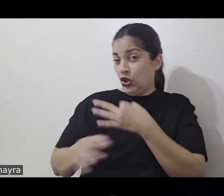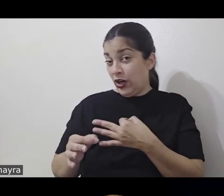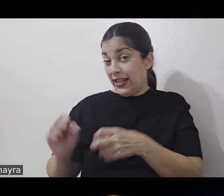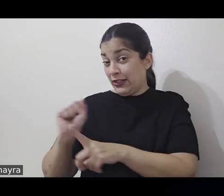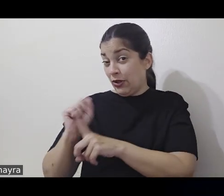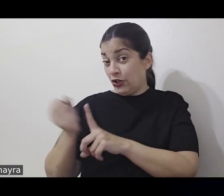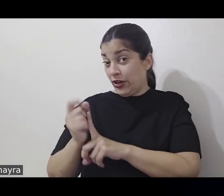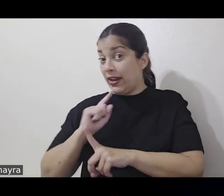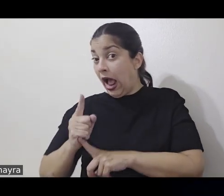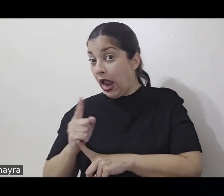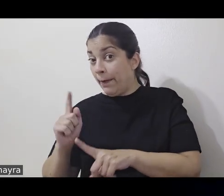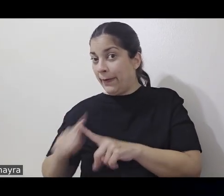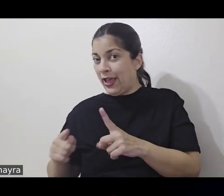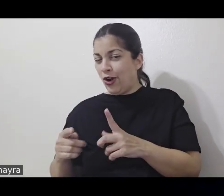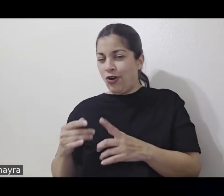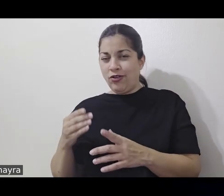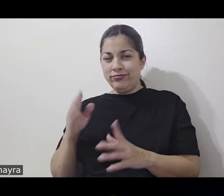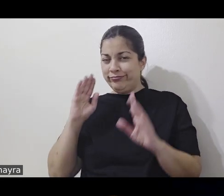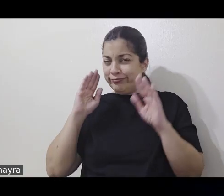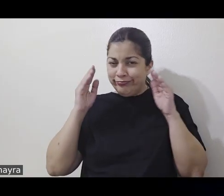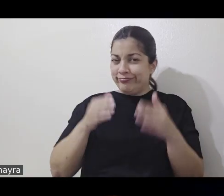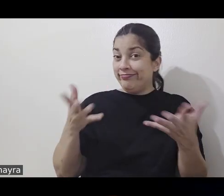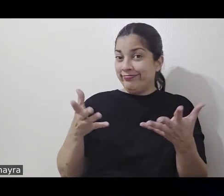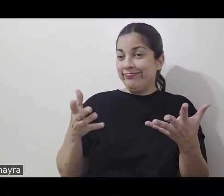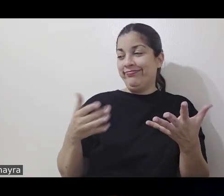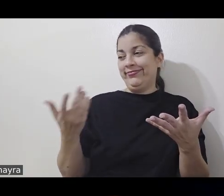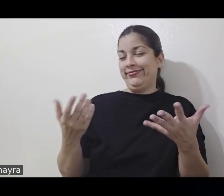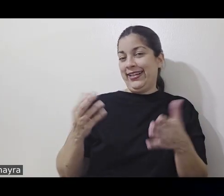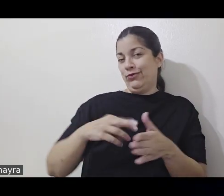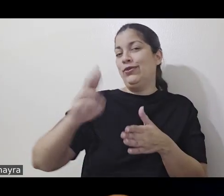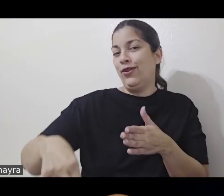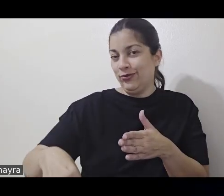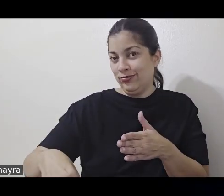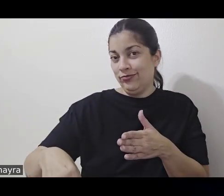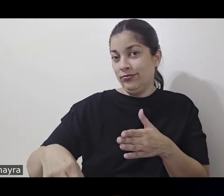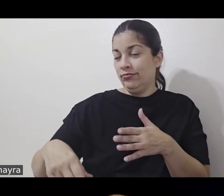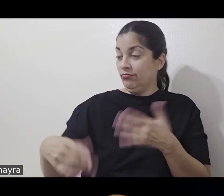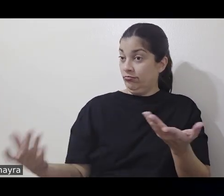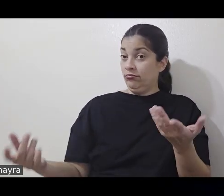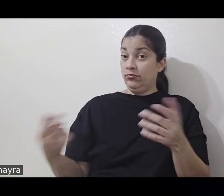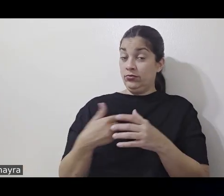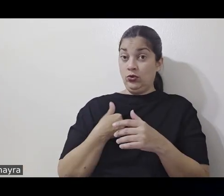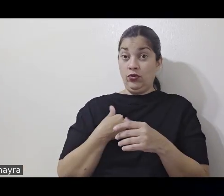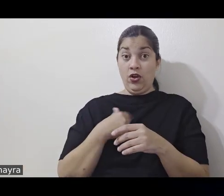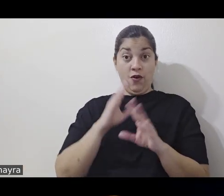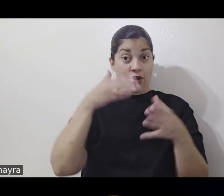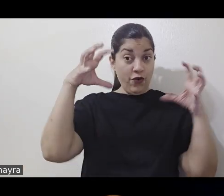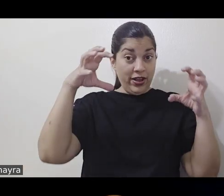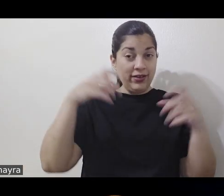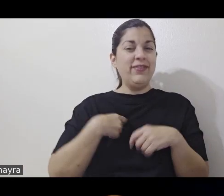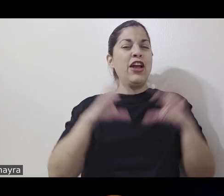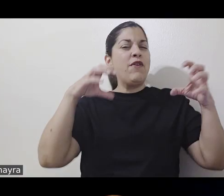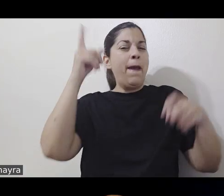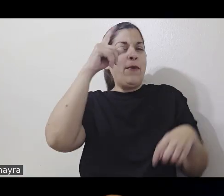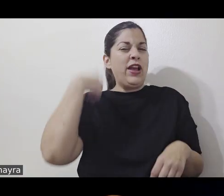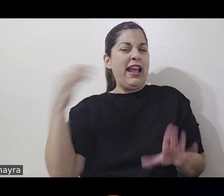motivación que genera la creación del documento, ¿no? Es como que va a llover porque está